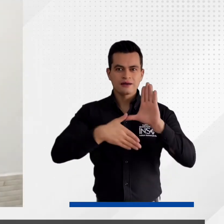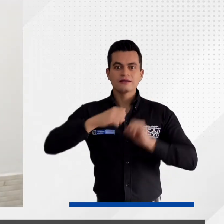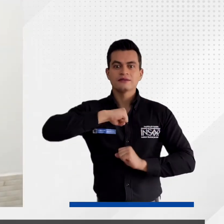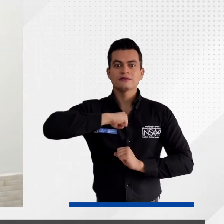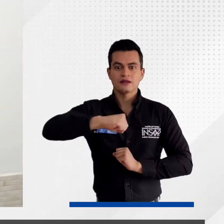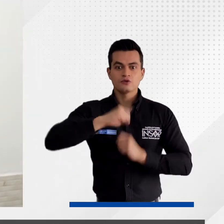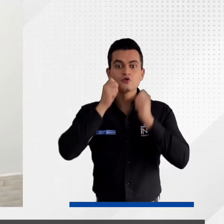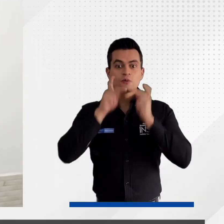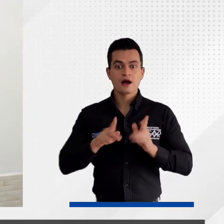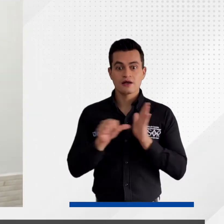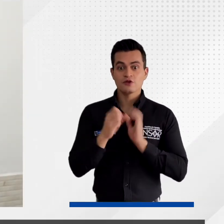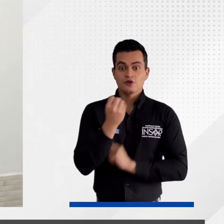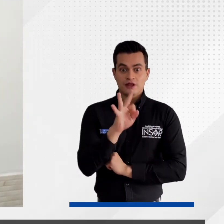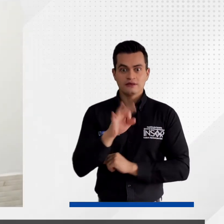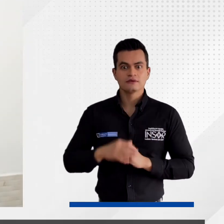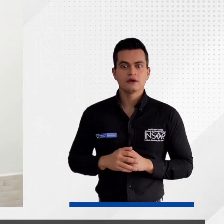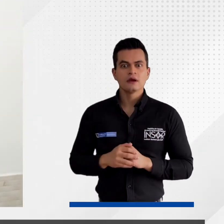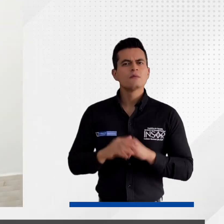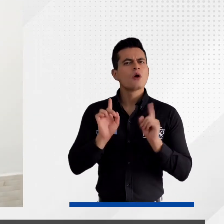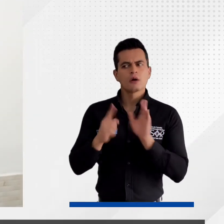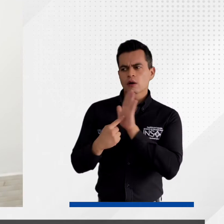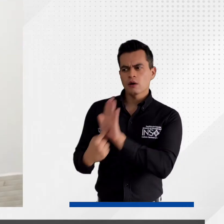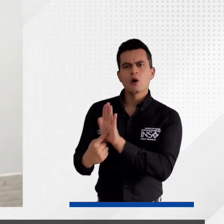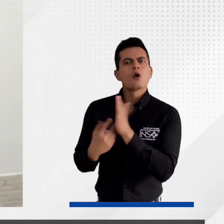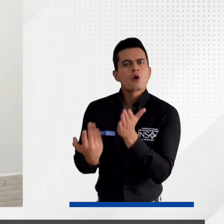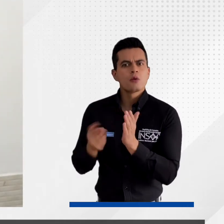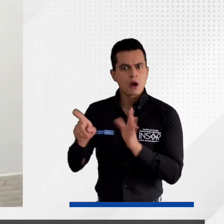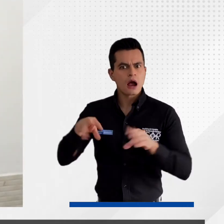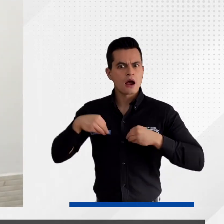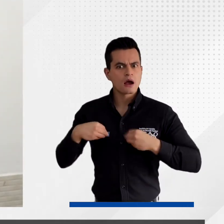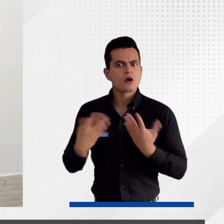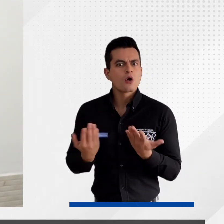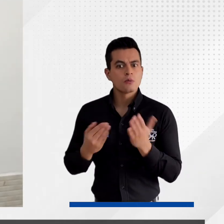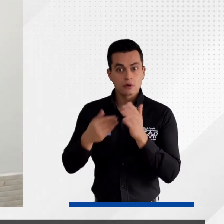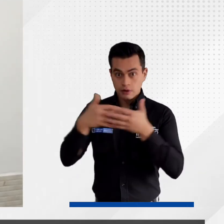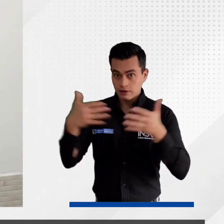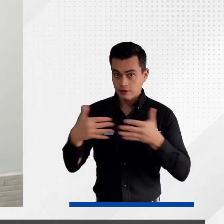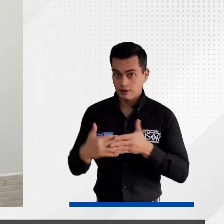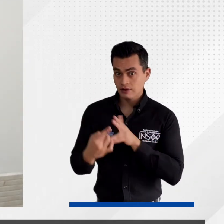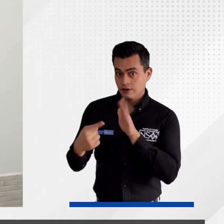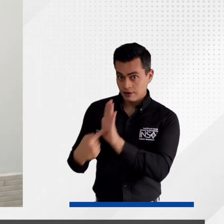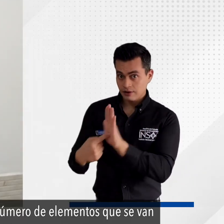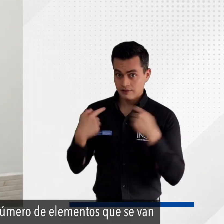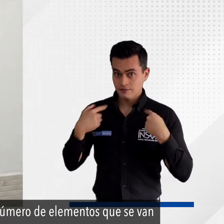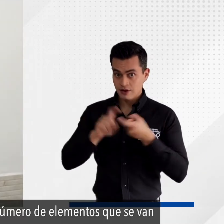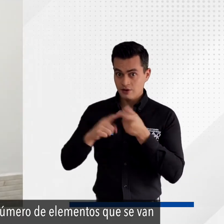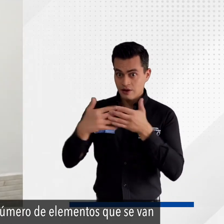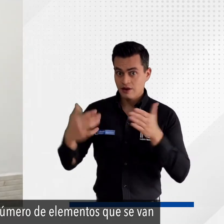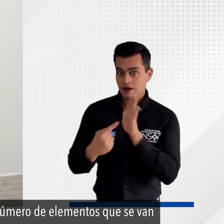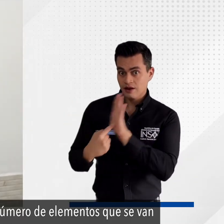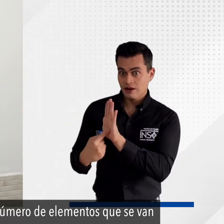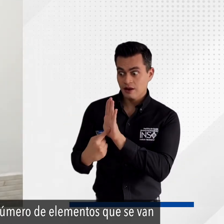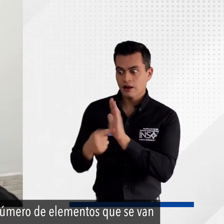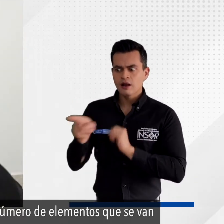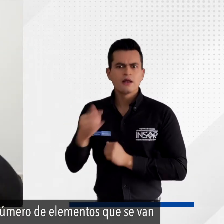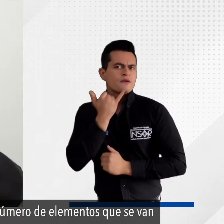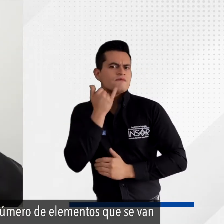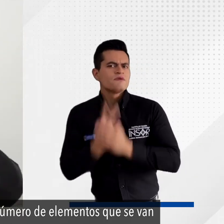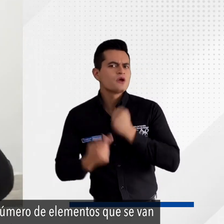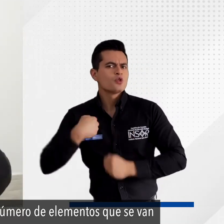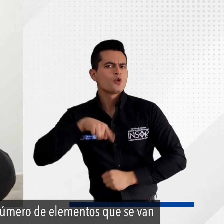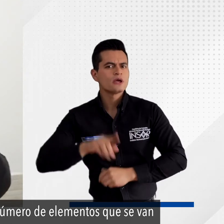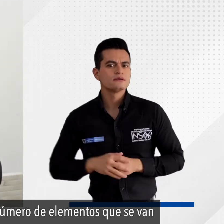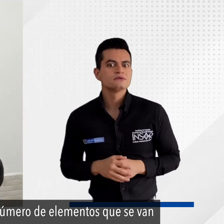la presentamos? En escrito, en castellano escrito, y si la persona no es bilingüe, tenemos otra barrera. Entonces es